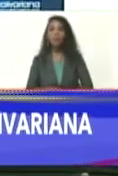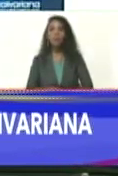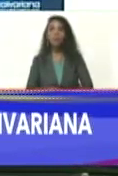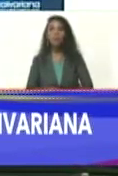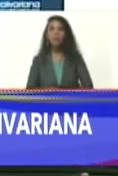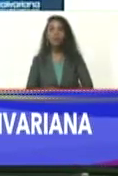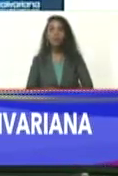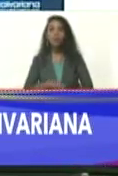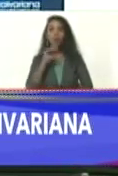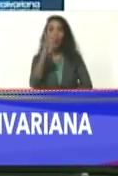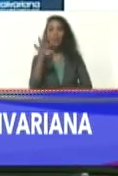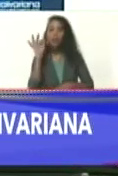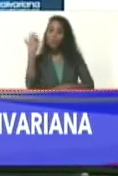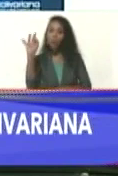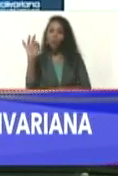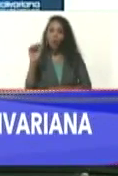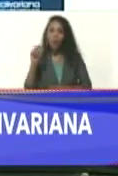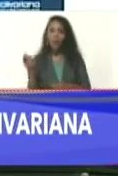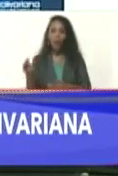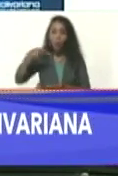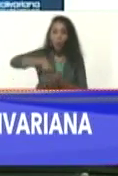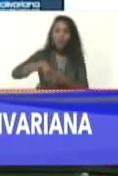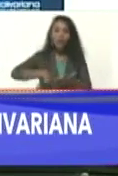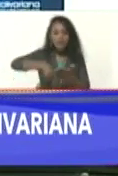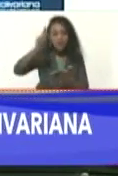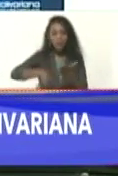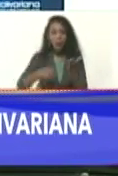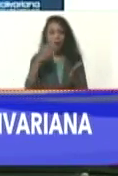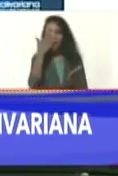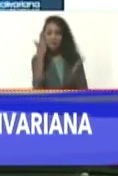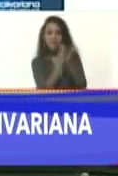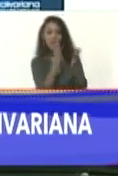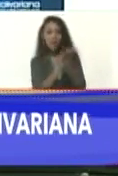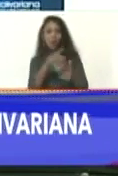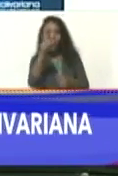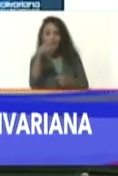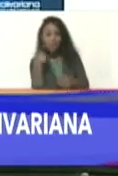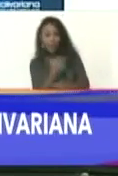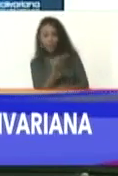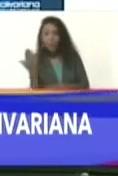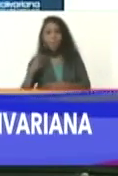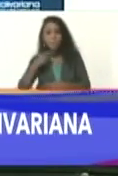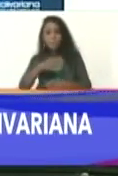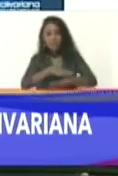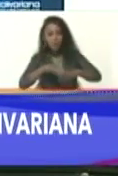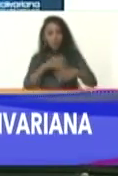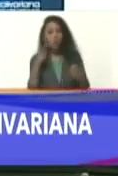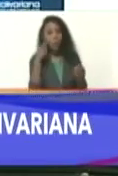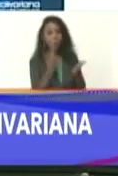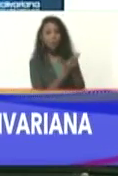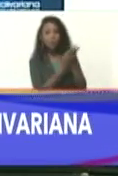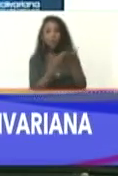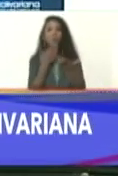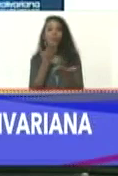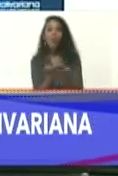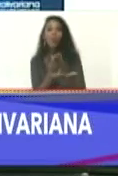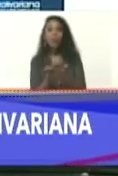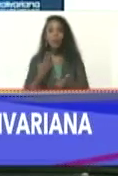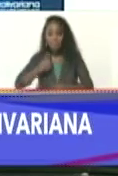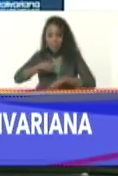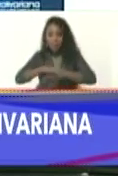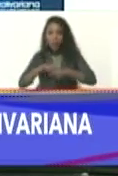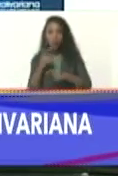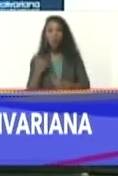Aquí tengo 4 puntos de cuenta que quiero firmar frente a ustedes, ministro. Que me lo ha propuesto el ministro Néstor